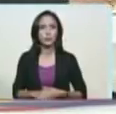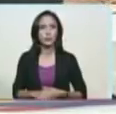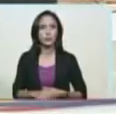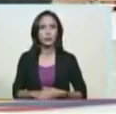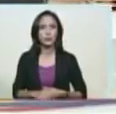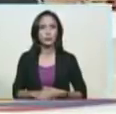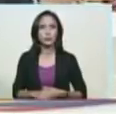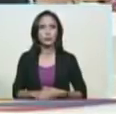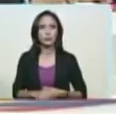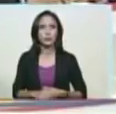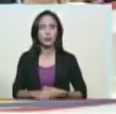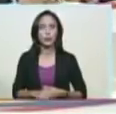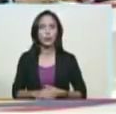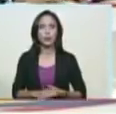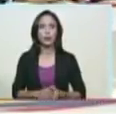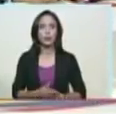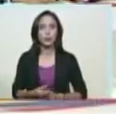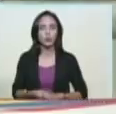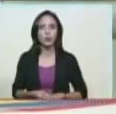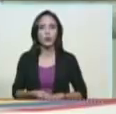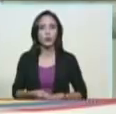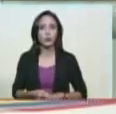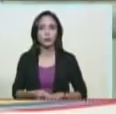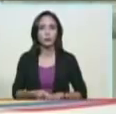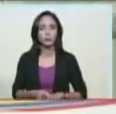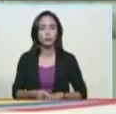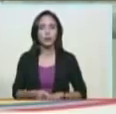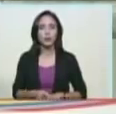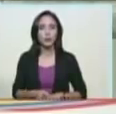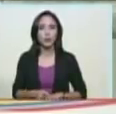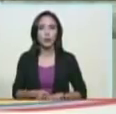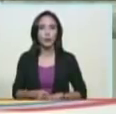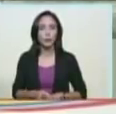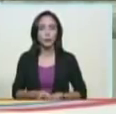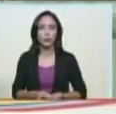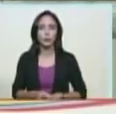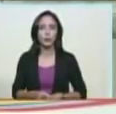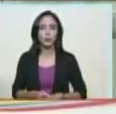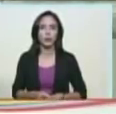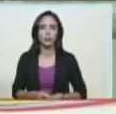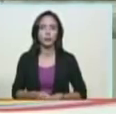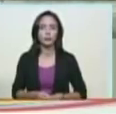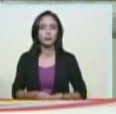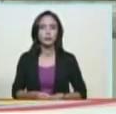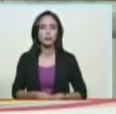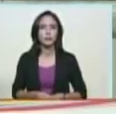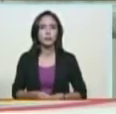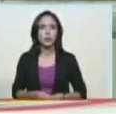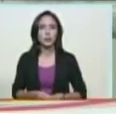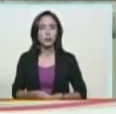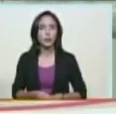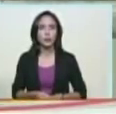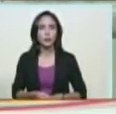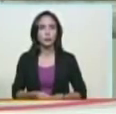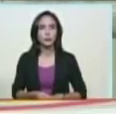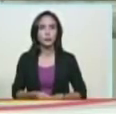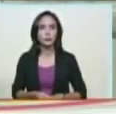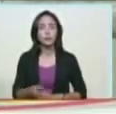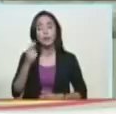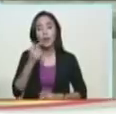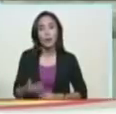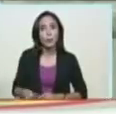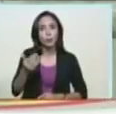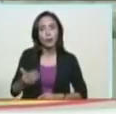camino señalado de la recuperación es el primer elemento que pongo sobre la mesa muy